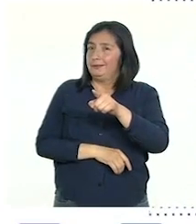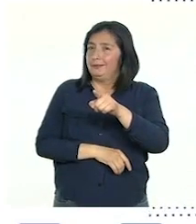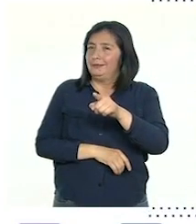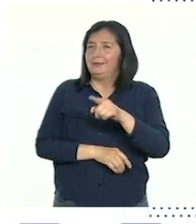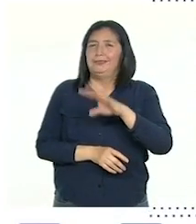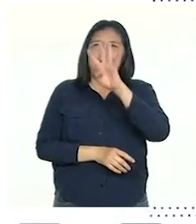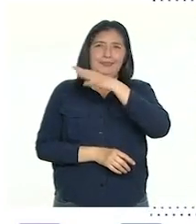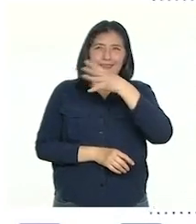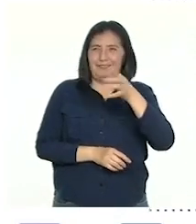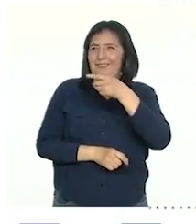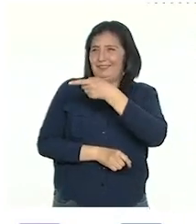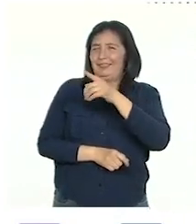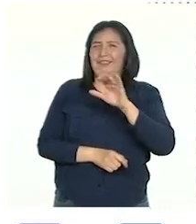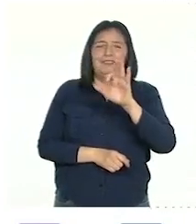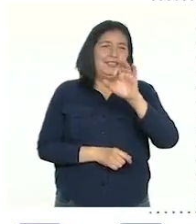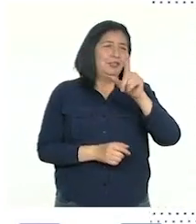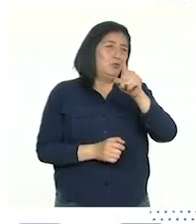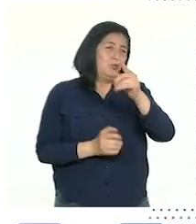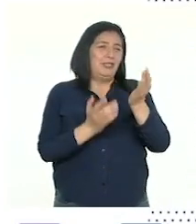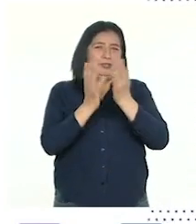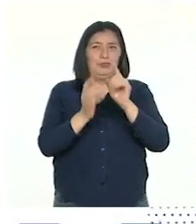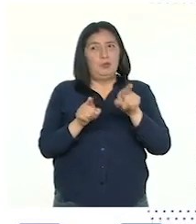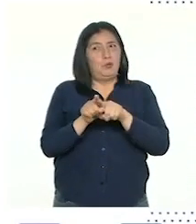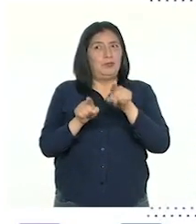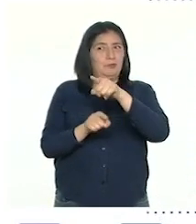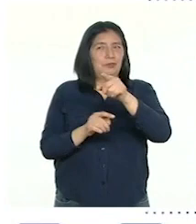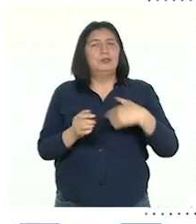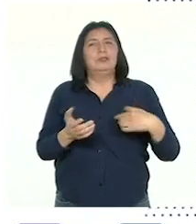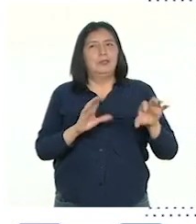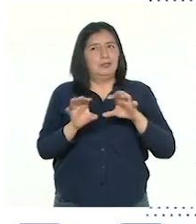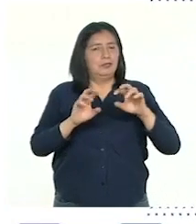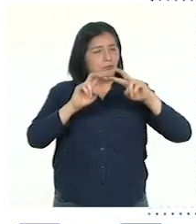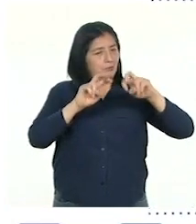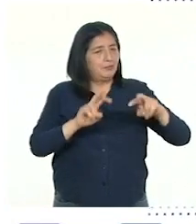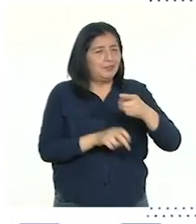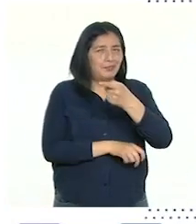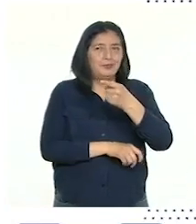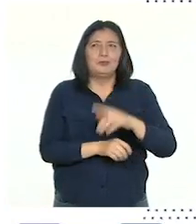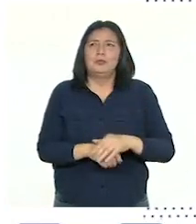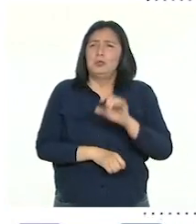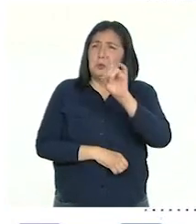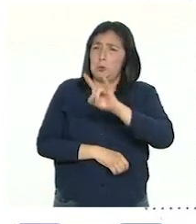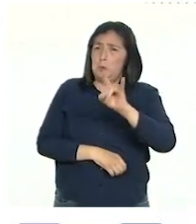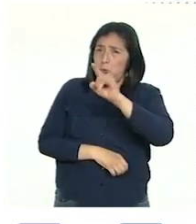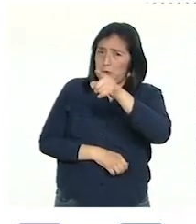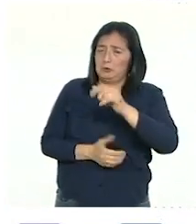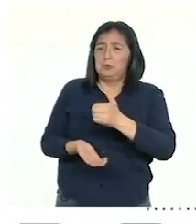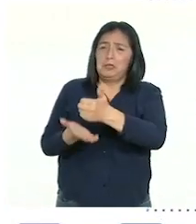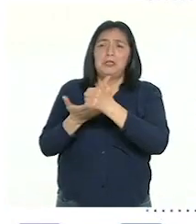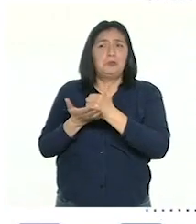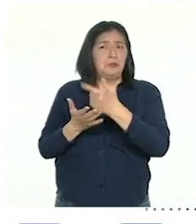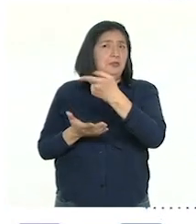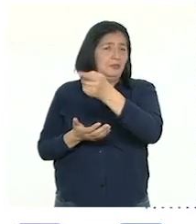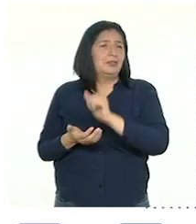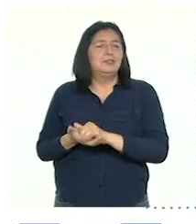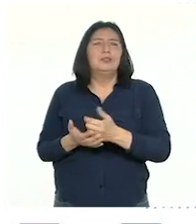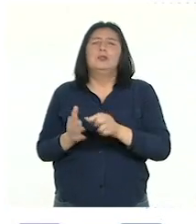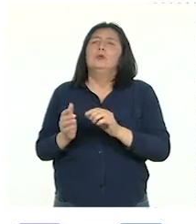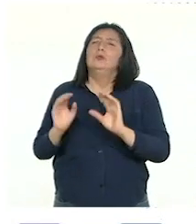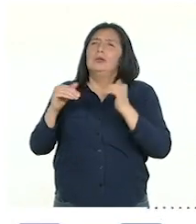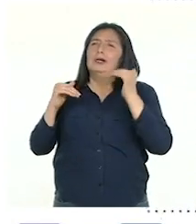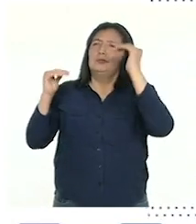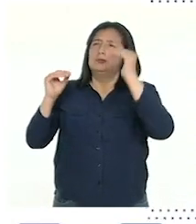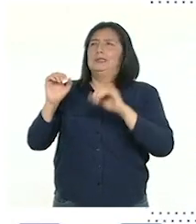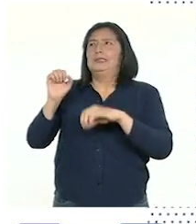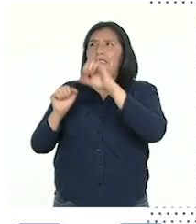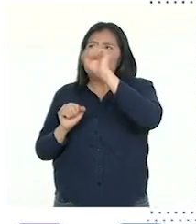la tabla de Félix, uno de los estudiantes como ustedes que estuvo haciendo una investigación. Usa la tabla con ayuda de un adulto. Coloca sí o